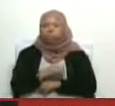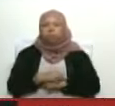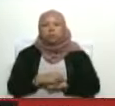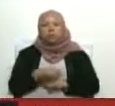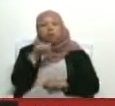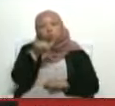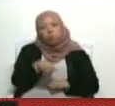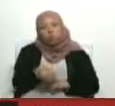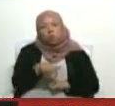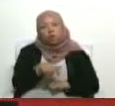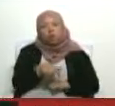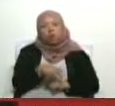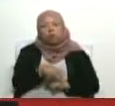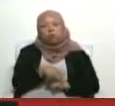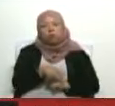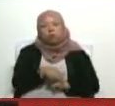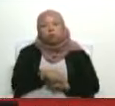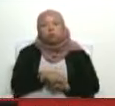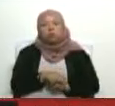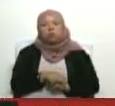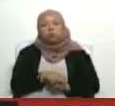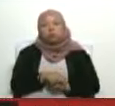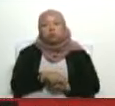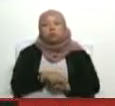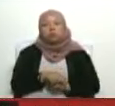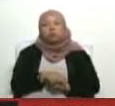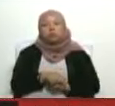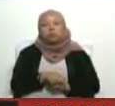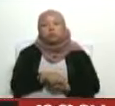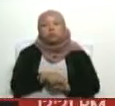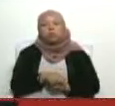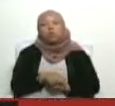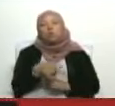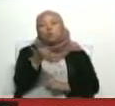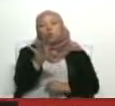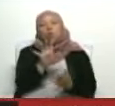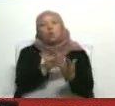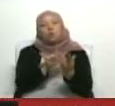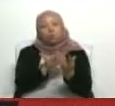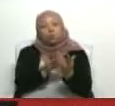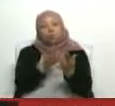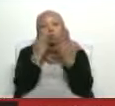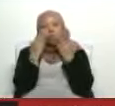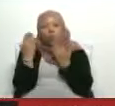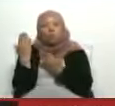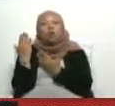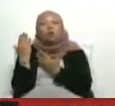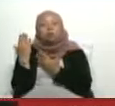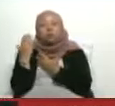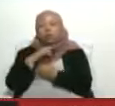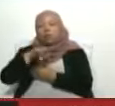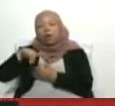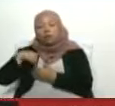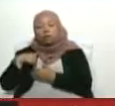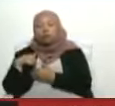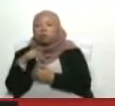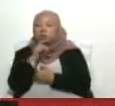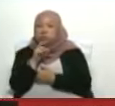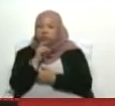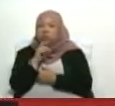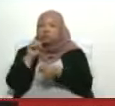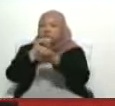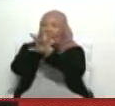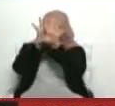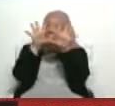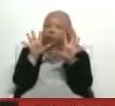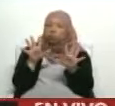aquí es lo que me toca y es para nosotros